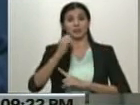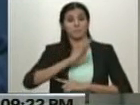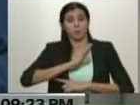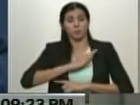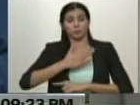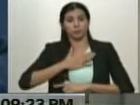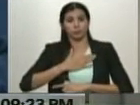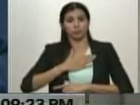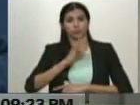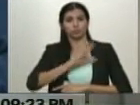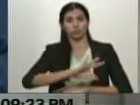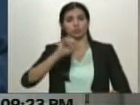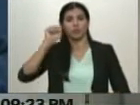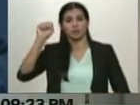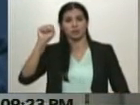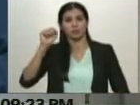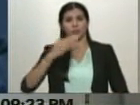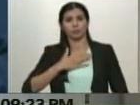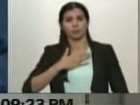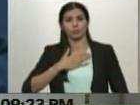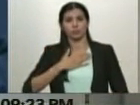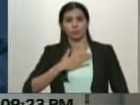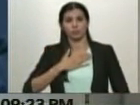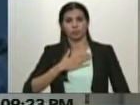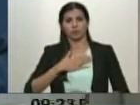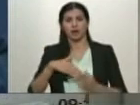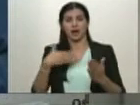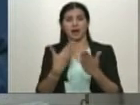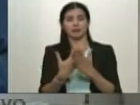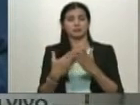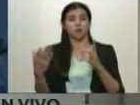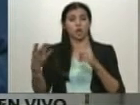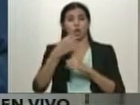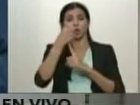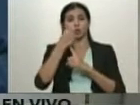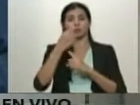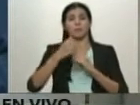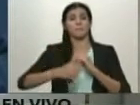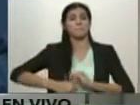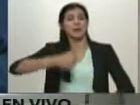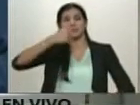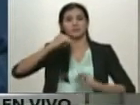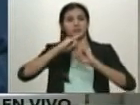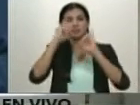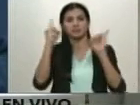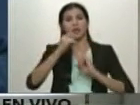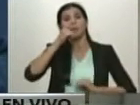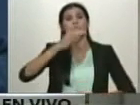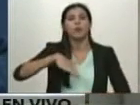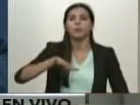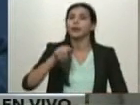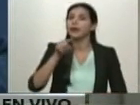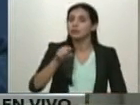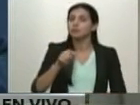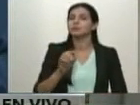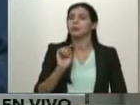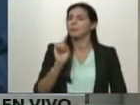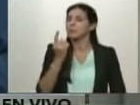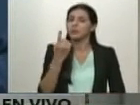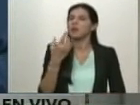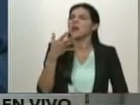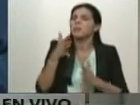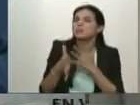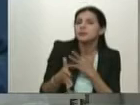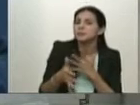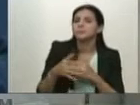socialismo nuestro, para alcanzar la suprema felicidad social del pueblo, que esto pasará en primer lugar